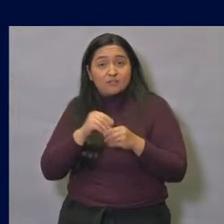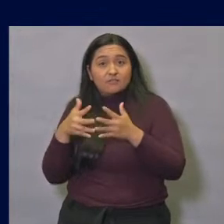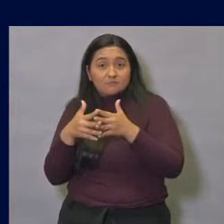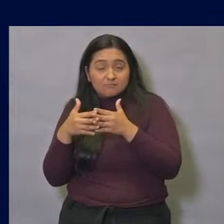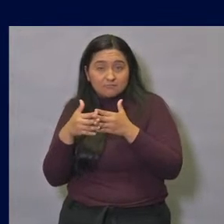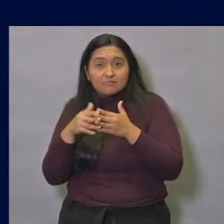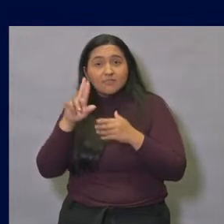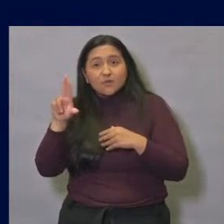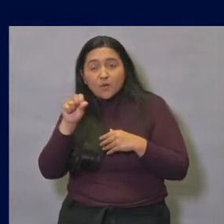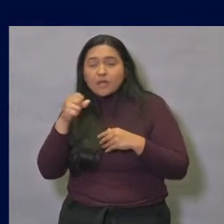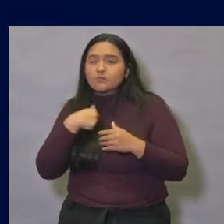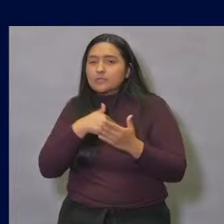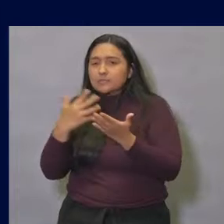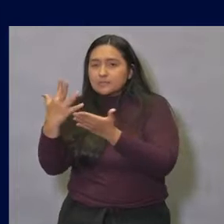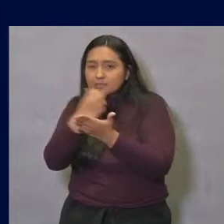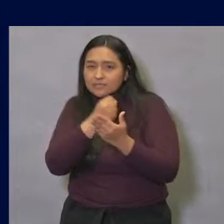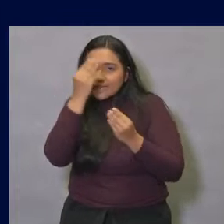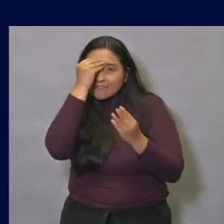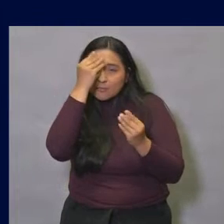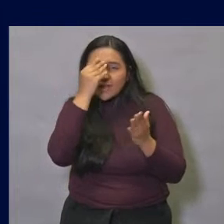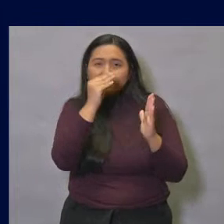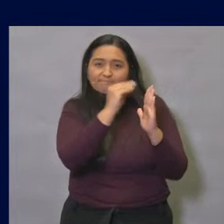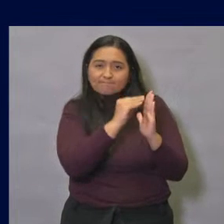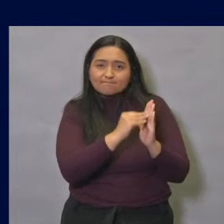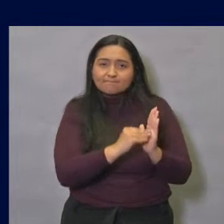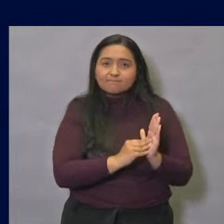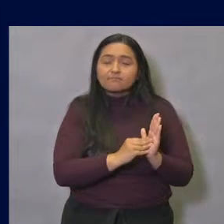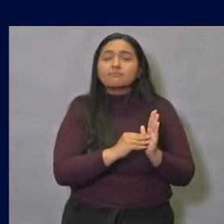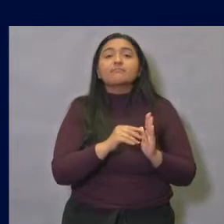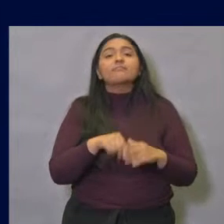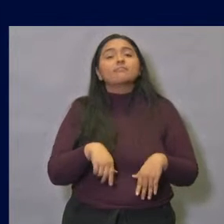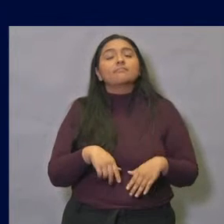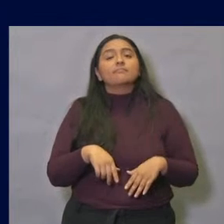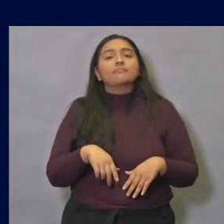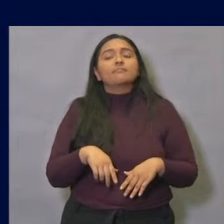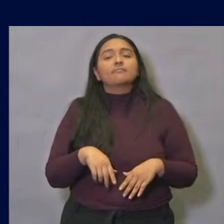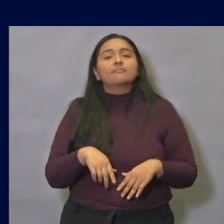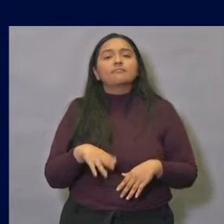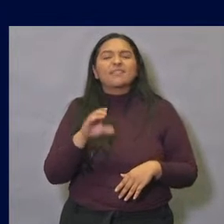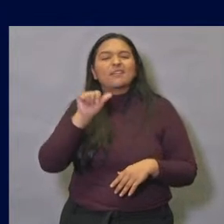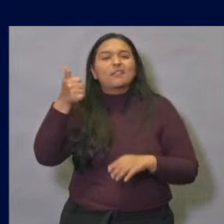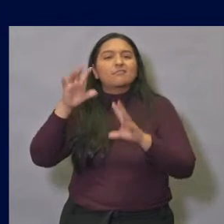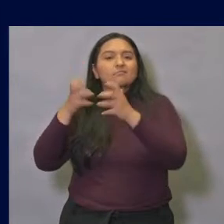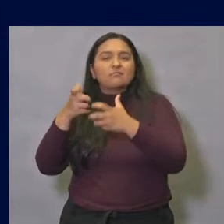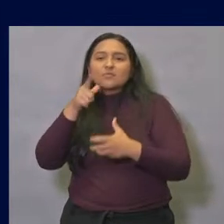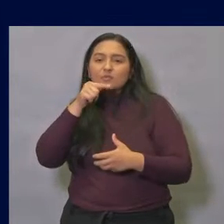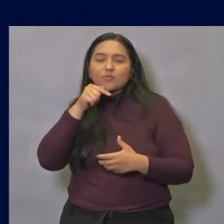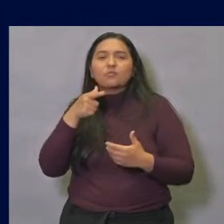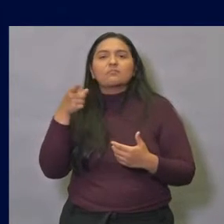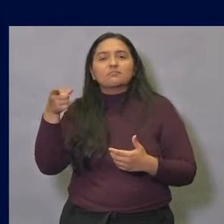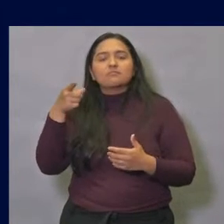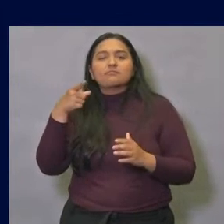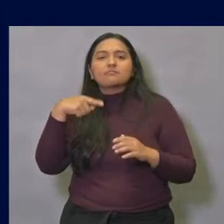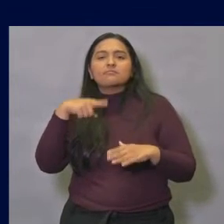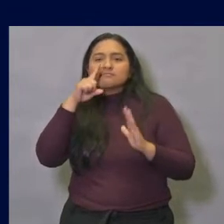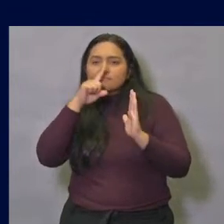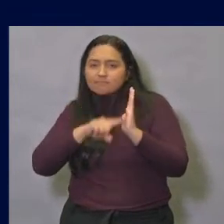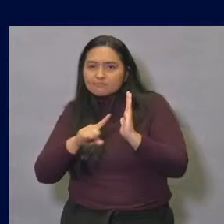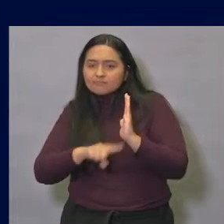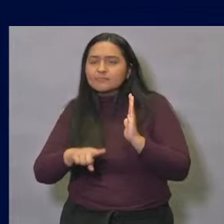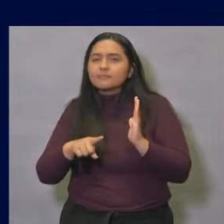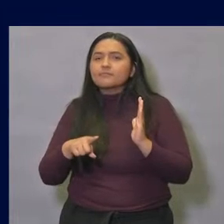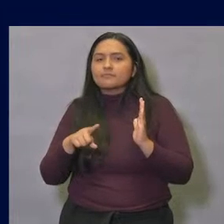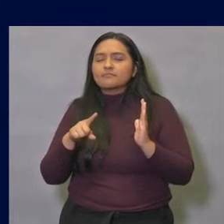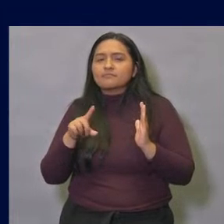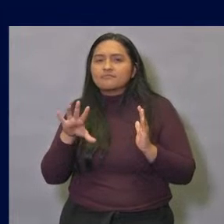programa nacional de seguridad de vacunas que funciona eficazmente para identificar cualquier efecto secundario o evento